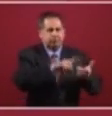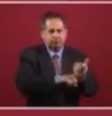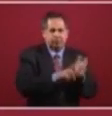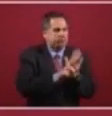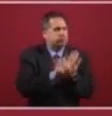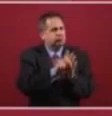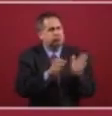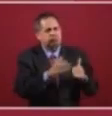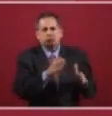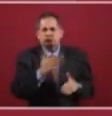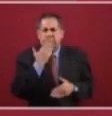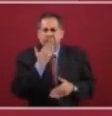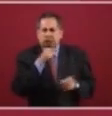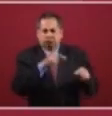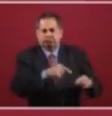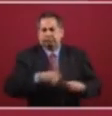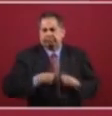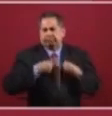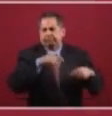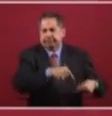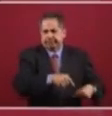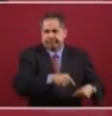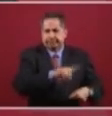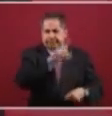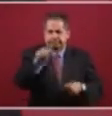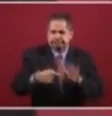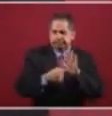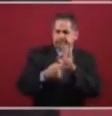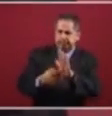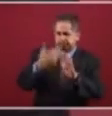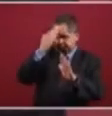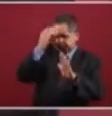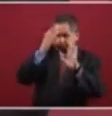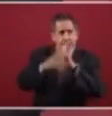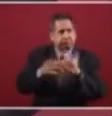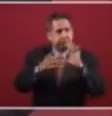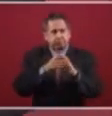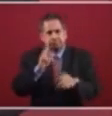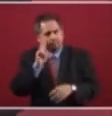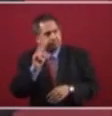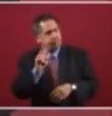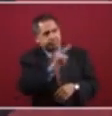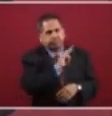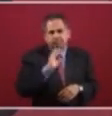en un departamento, y les voy a dar a conocer